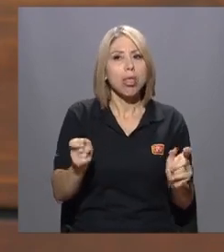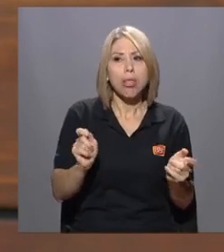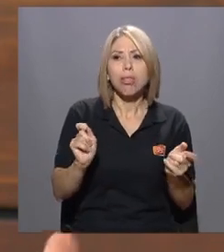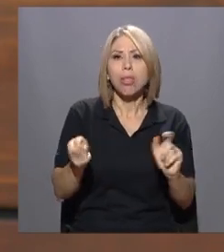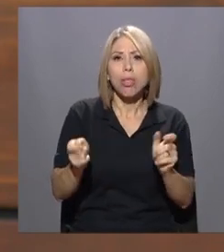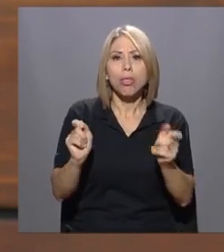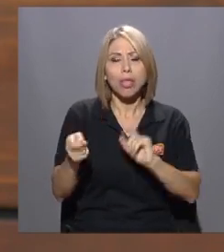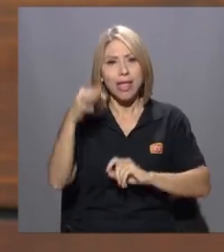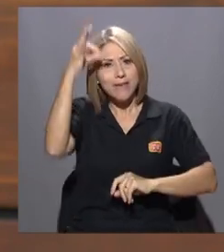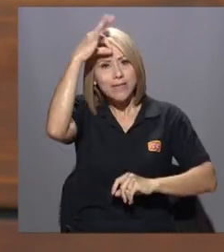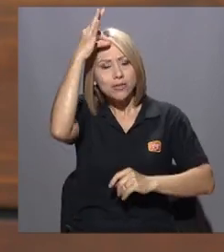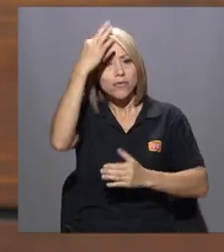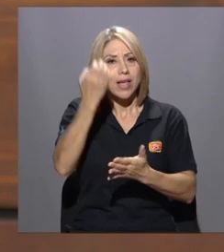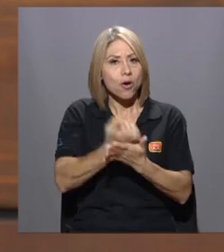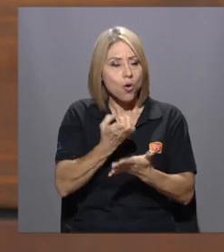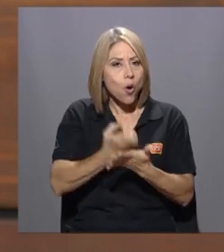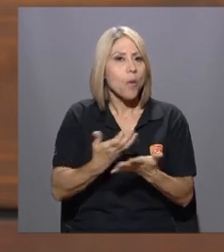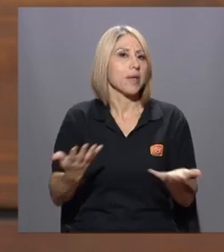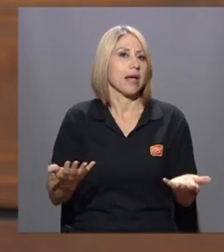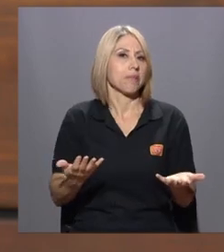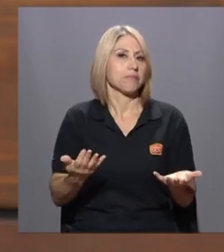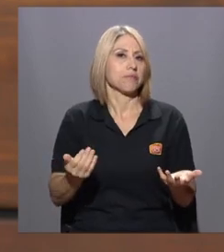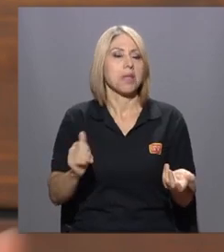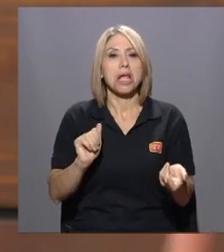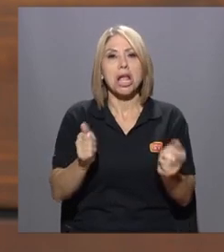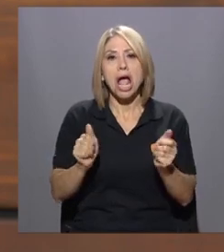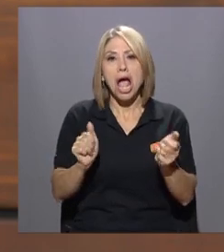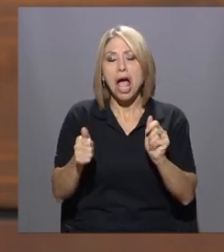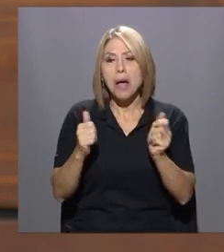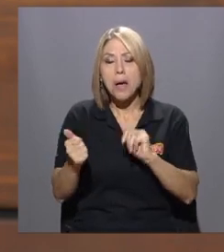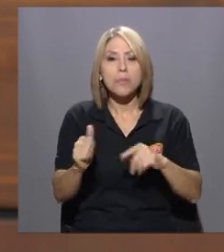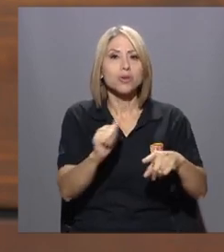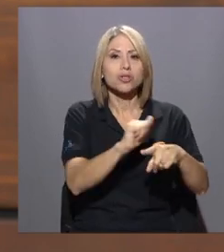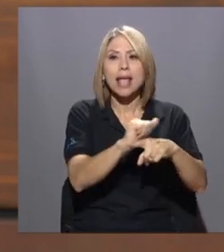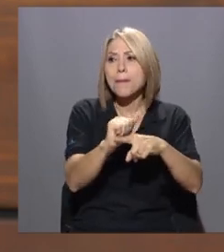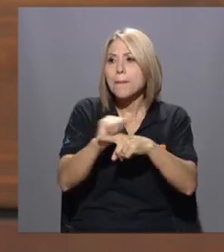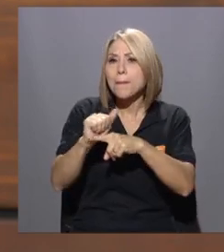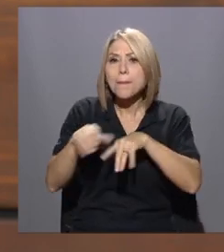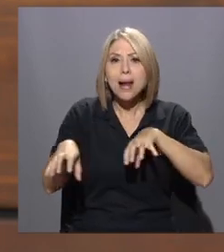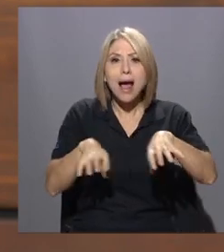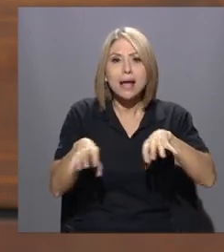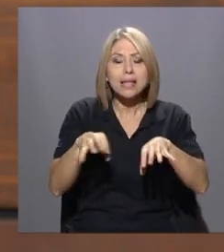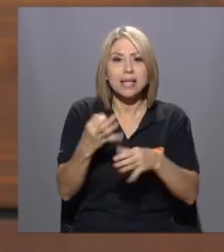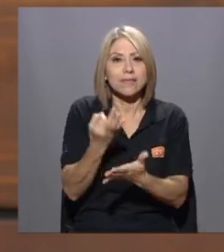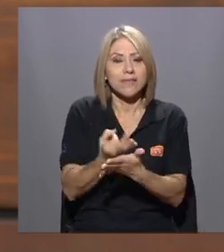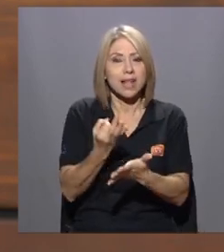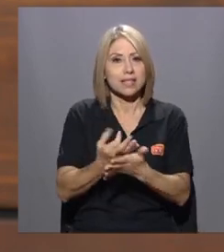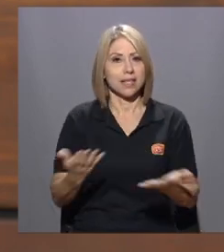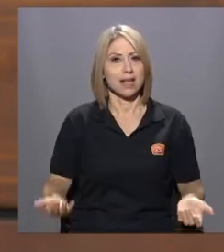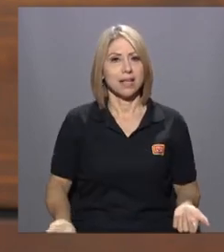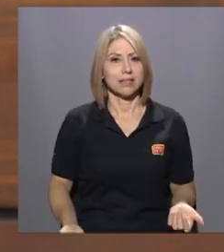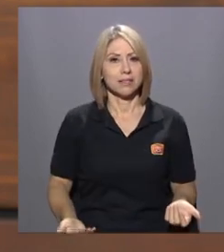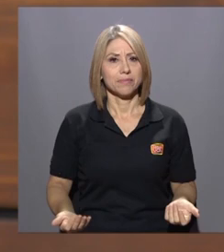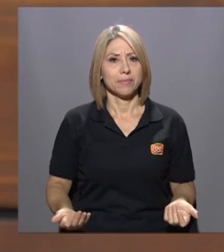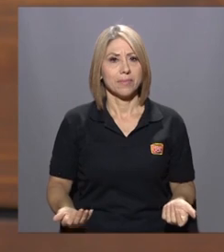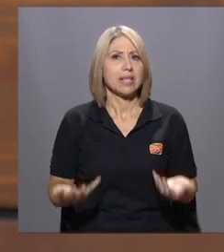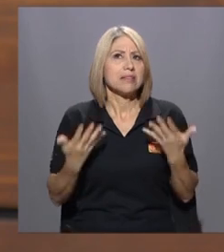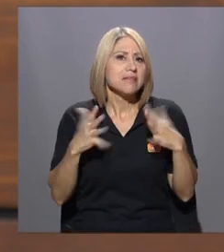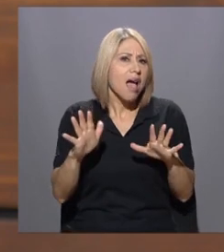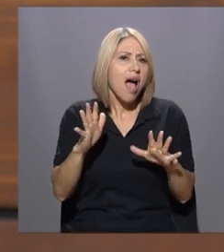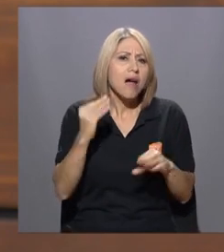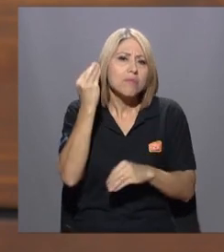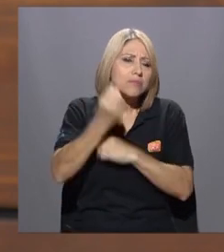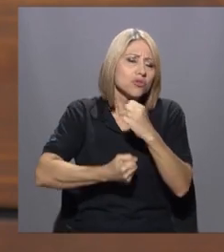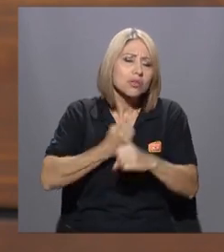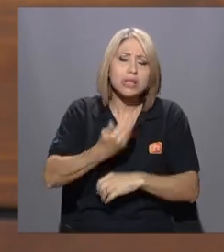la filosofía económica, en las prácticas financieras, en que ha habido ya desde hace